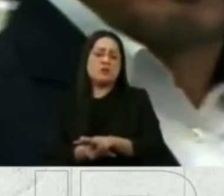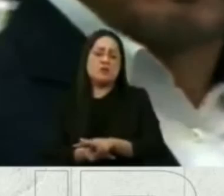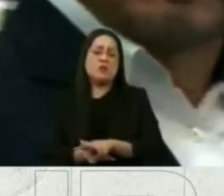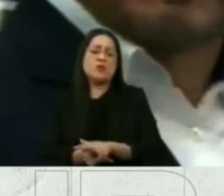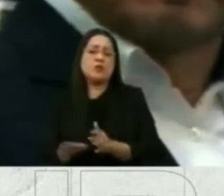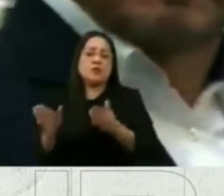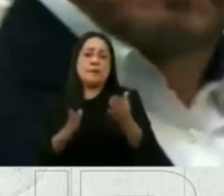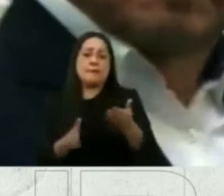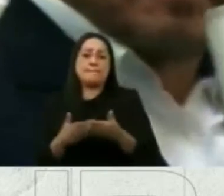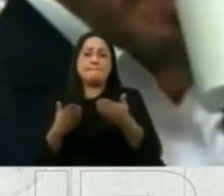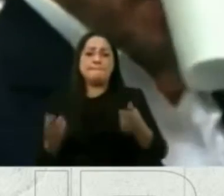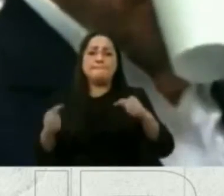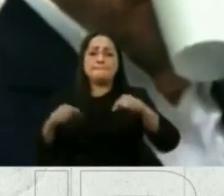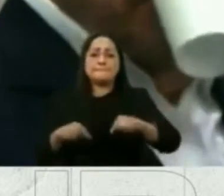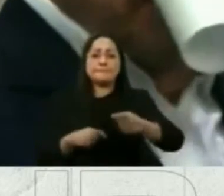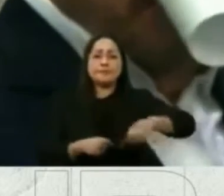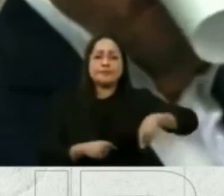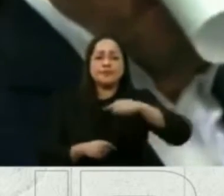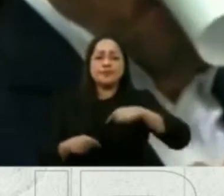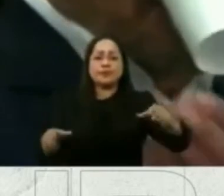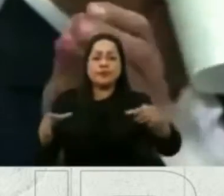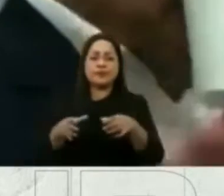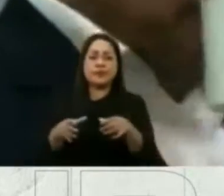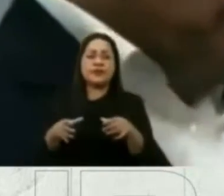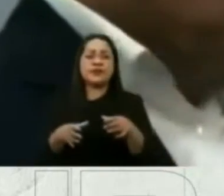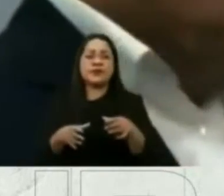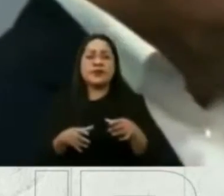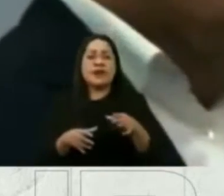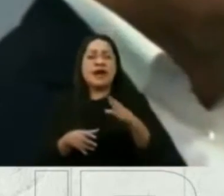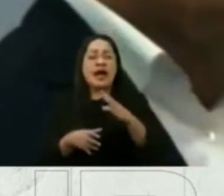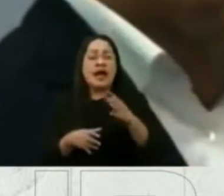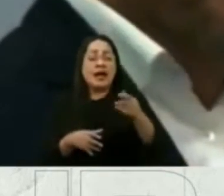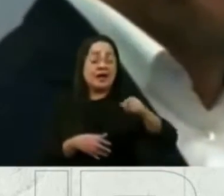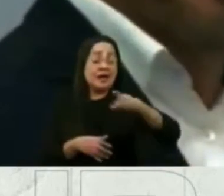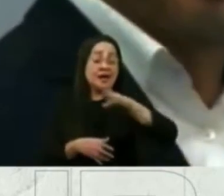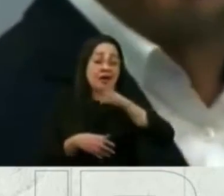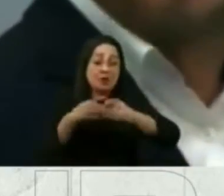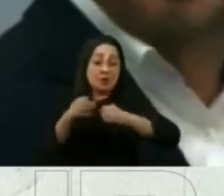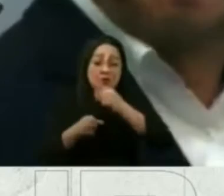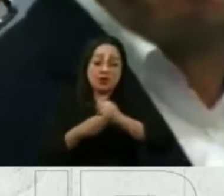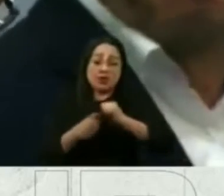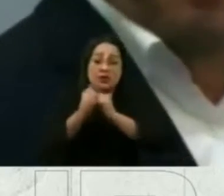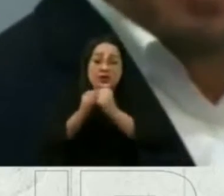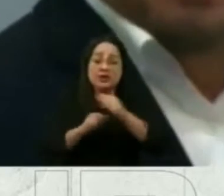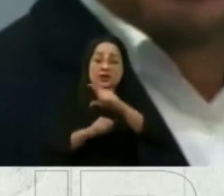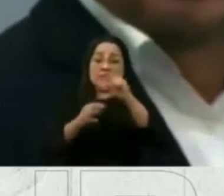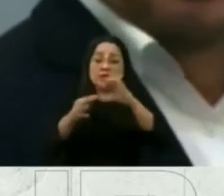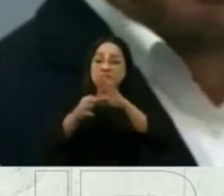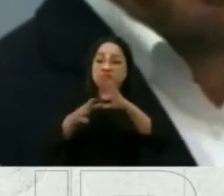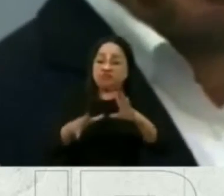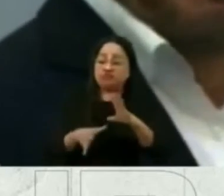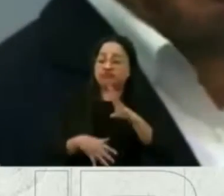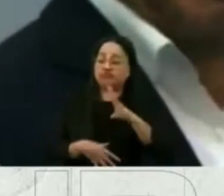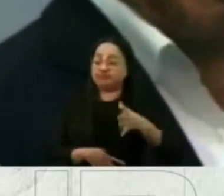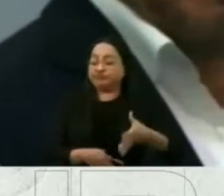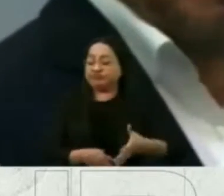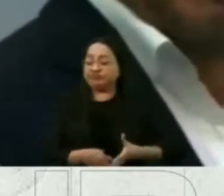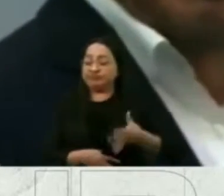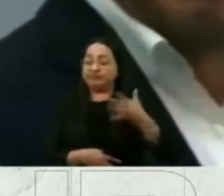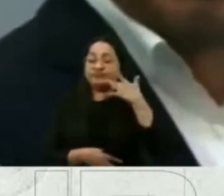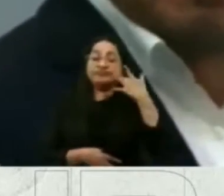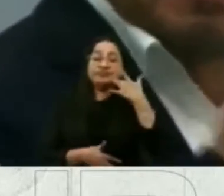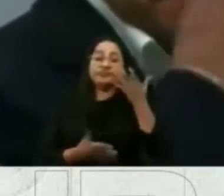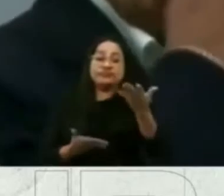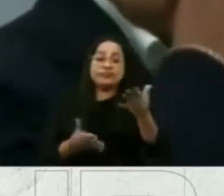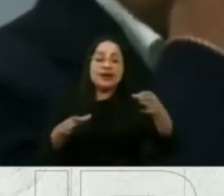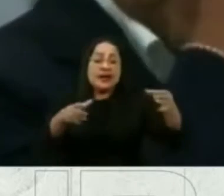México. Este poder que tuvo esa gran oportunidad muy pronto se volvió distante y soberbio en su